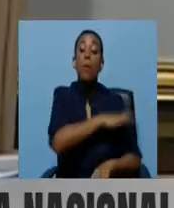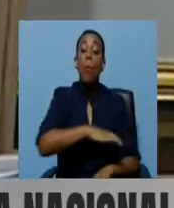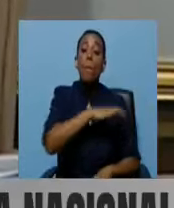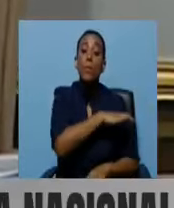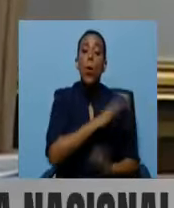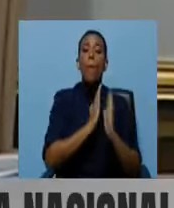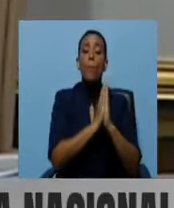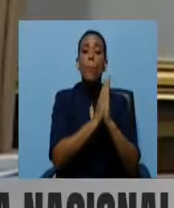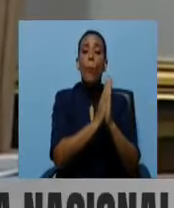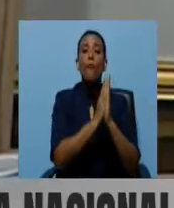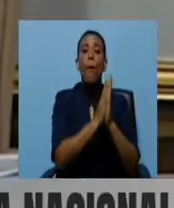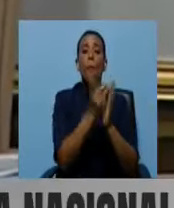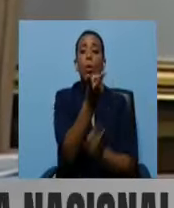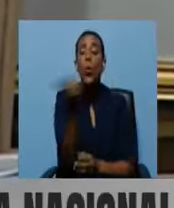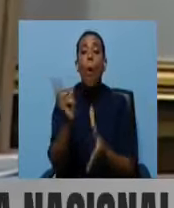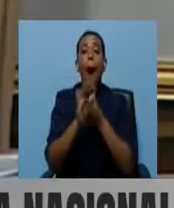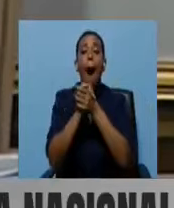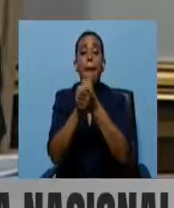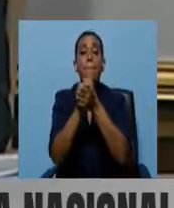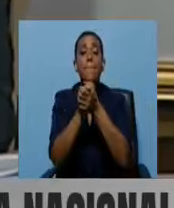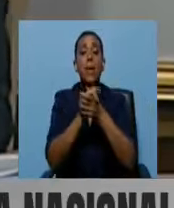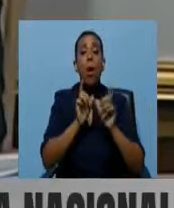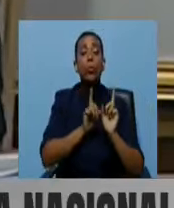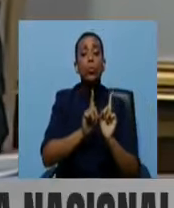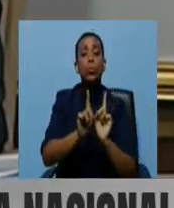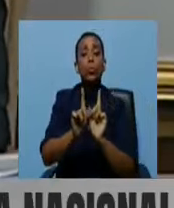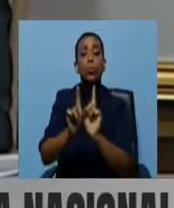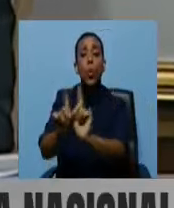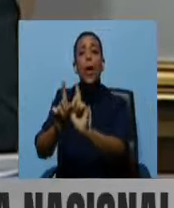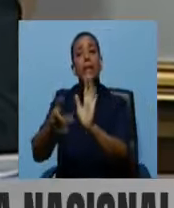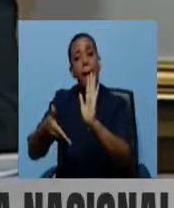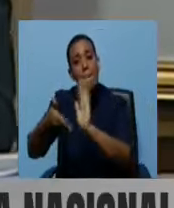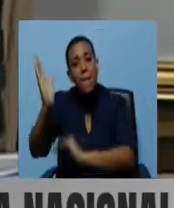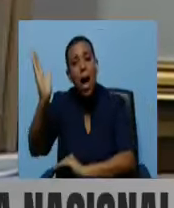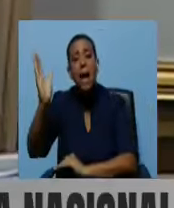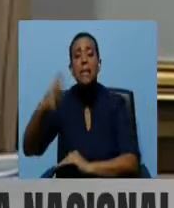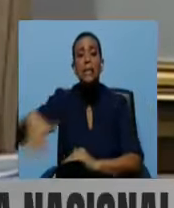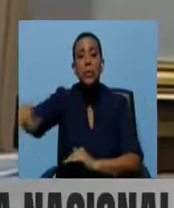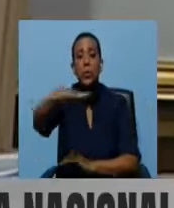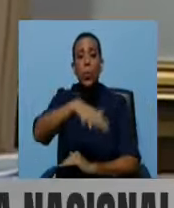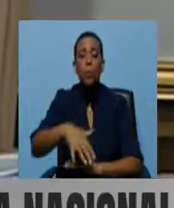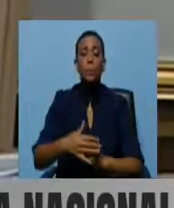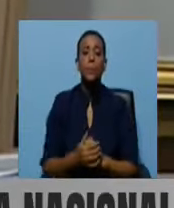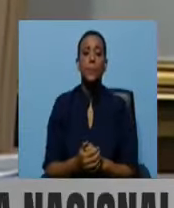para que acompañen a nuestros dos amigos para que salgan del hemiciclo de sesiones.